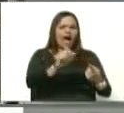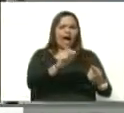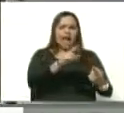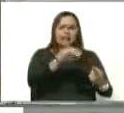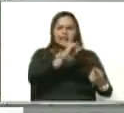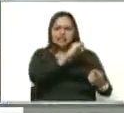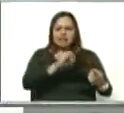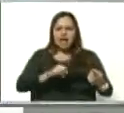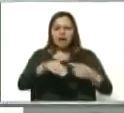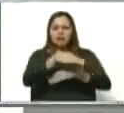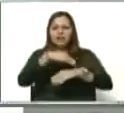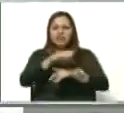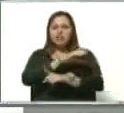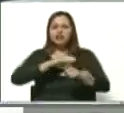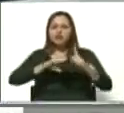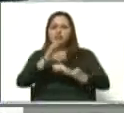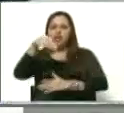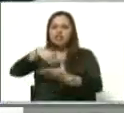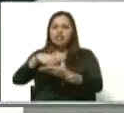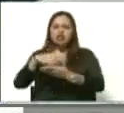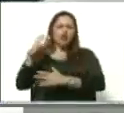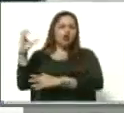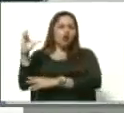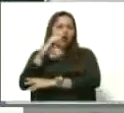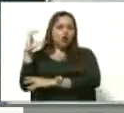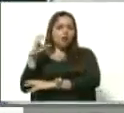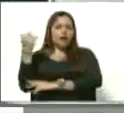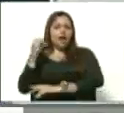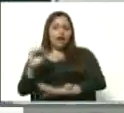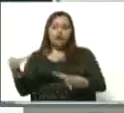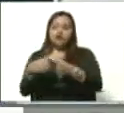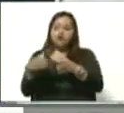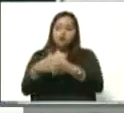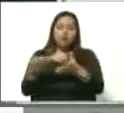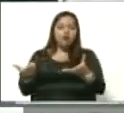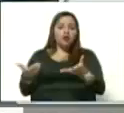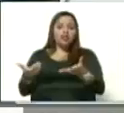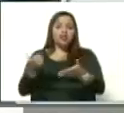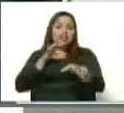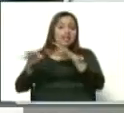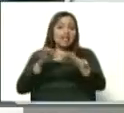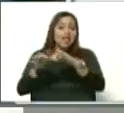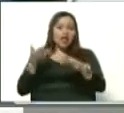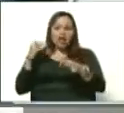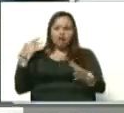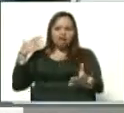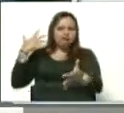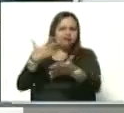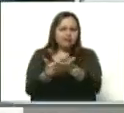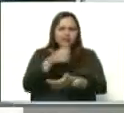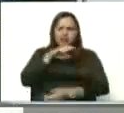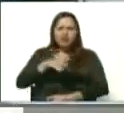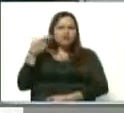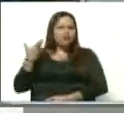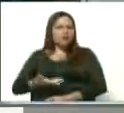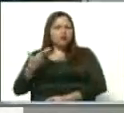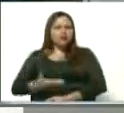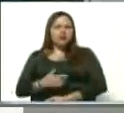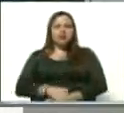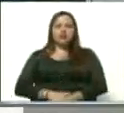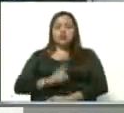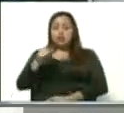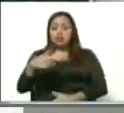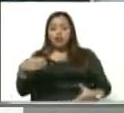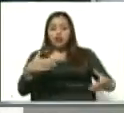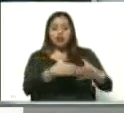ministra de Cultura en Colombia. Viene su agrupación La Candelaria, que es una agrupación con una trayectoria emblemática. Viene la